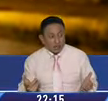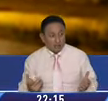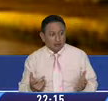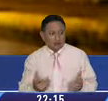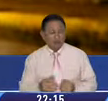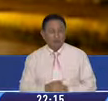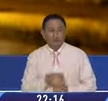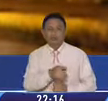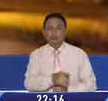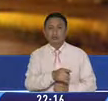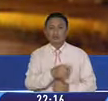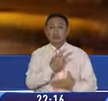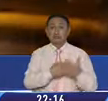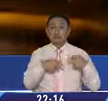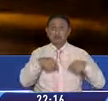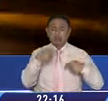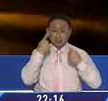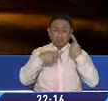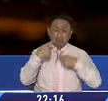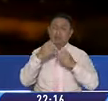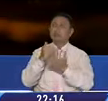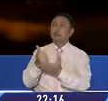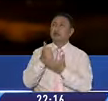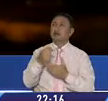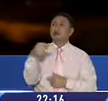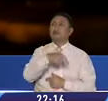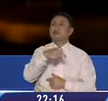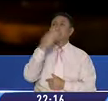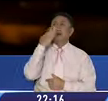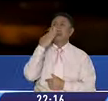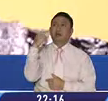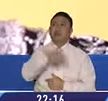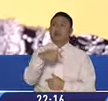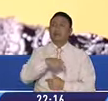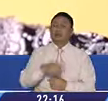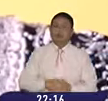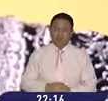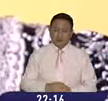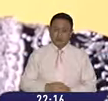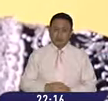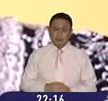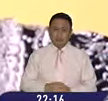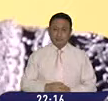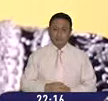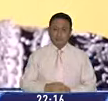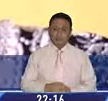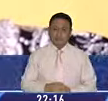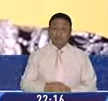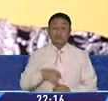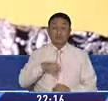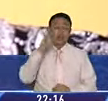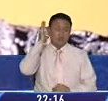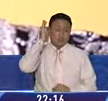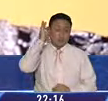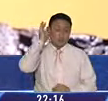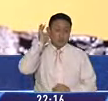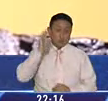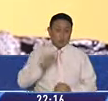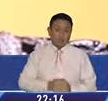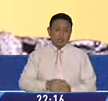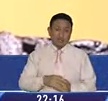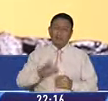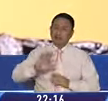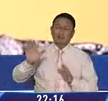salí a ver, ya estaban ahí los guaguas ahí, diciendo que le ayude, que mi mami gritaba. Y allá venía, y la señora decía,